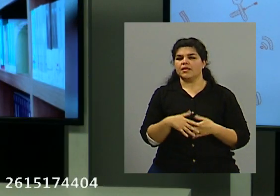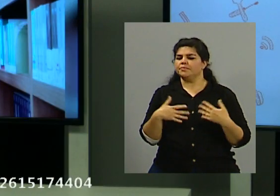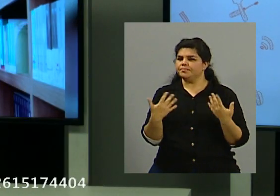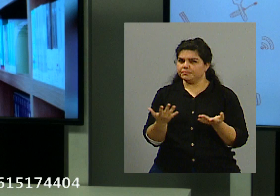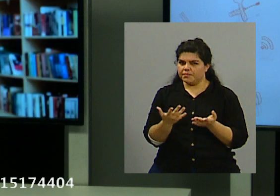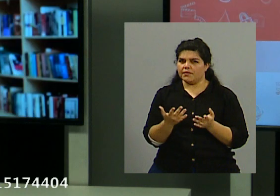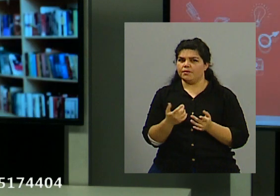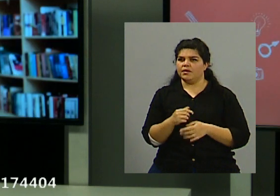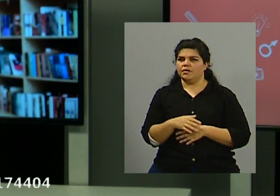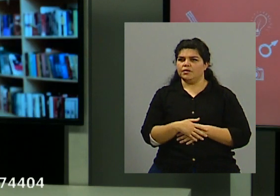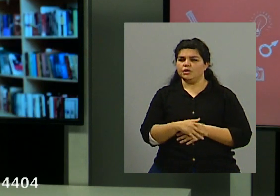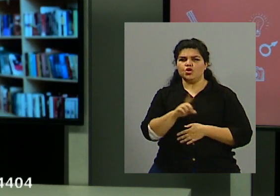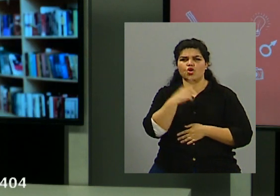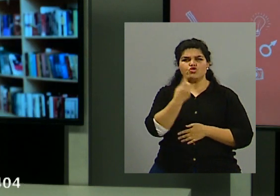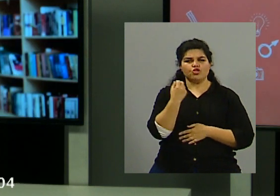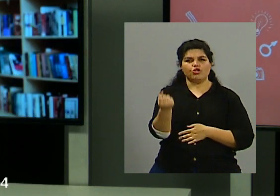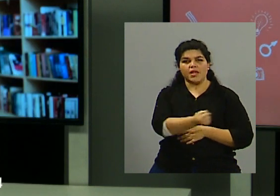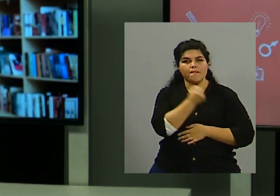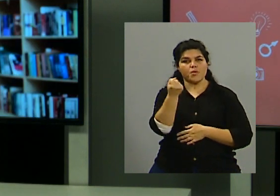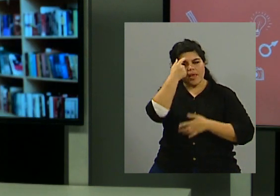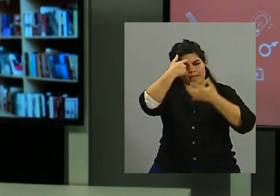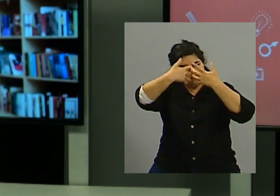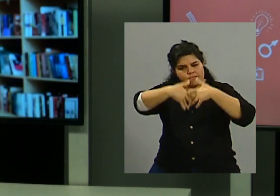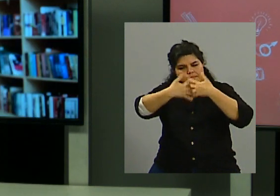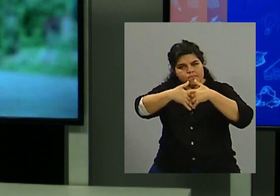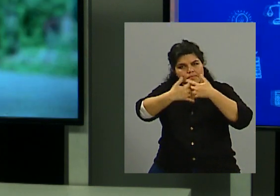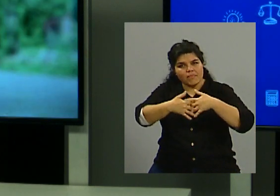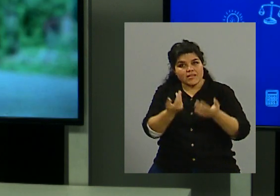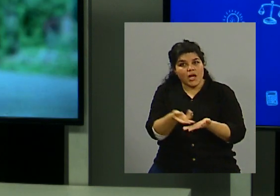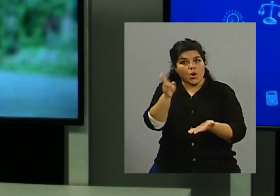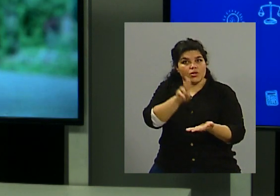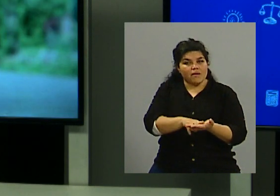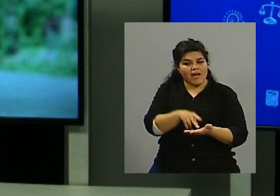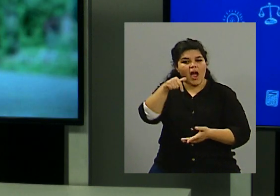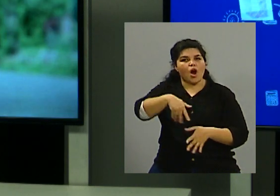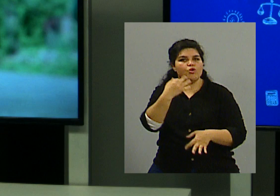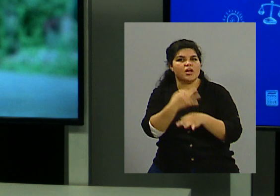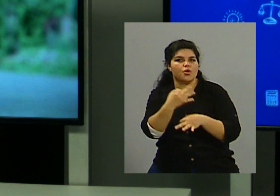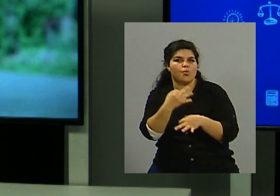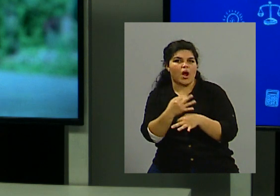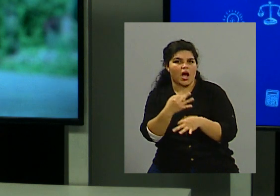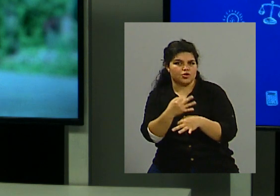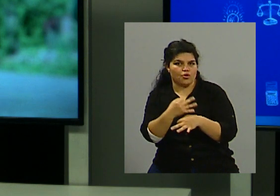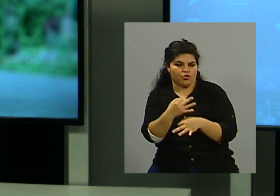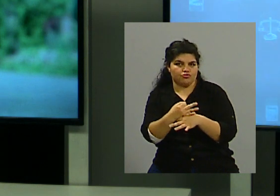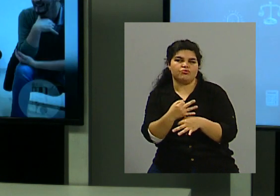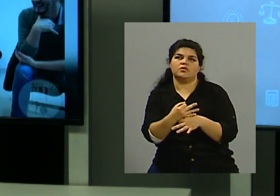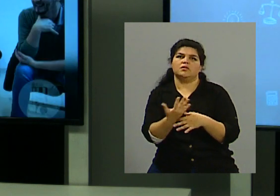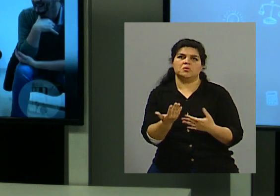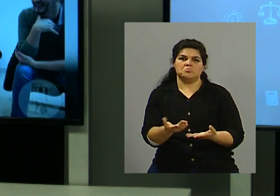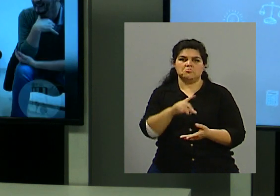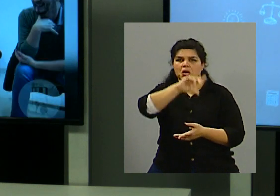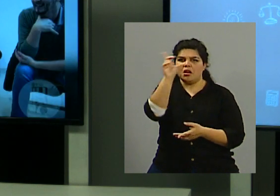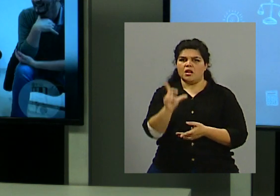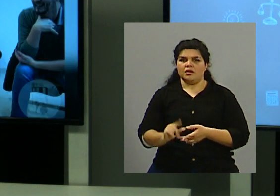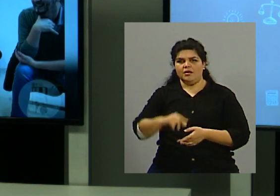esto tenemos que repensar cuál es la situación entonces hoy de la educación a nivel nacional, la